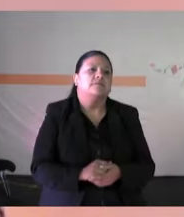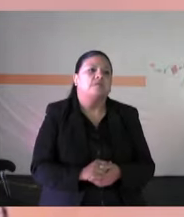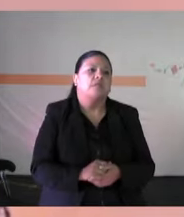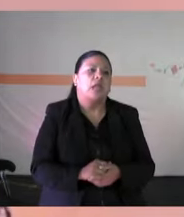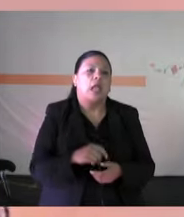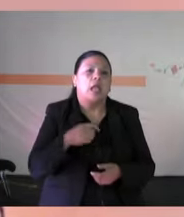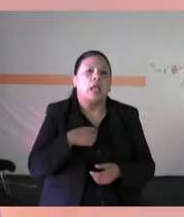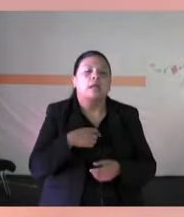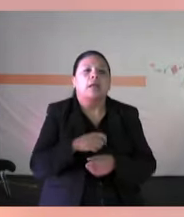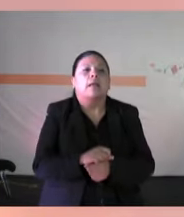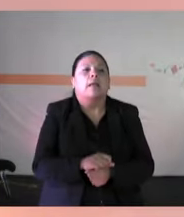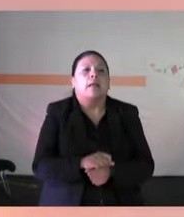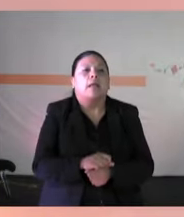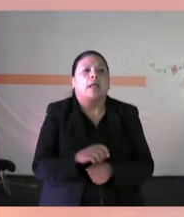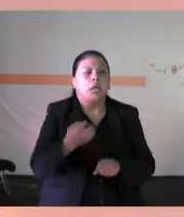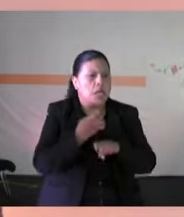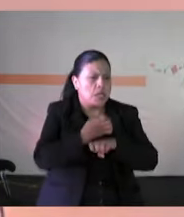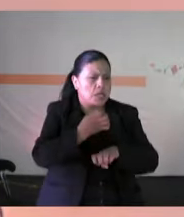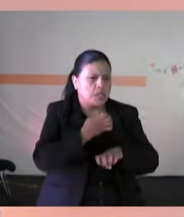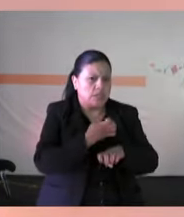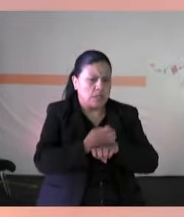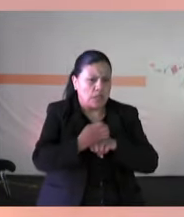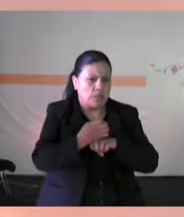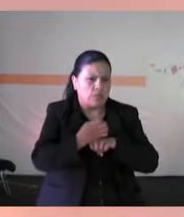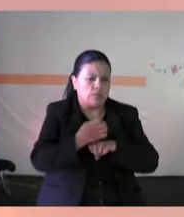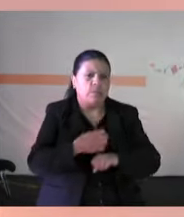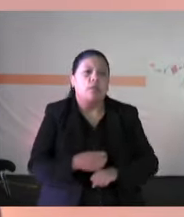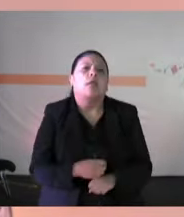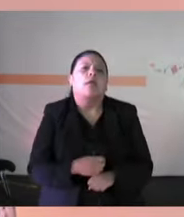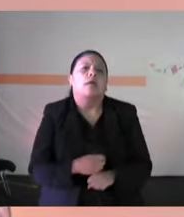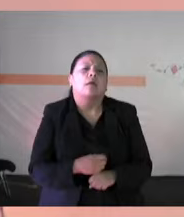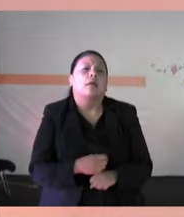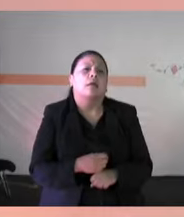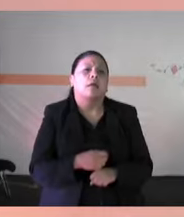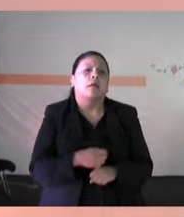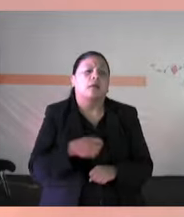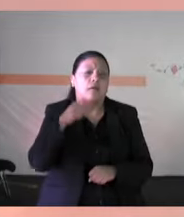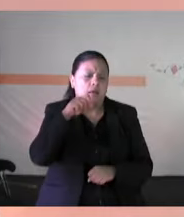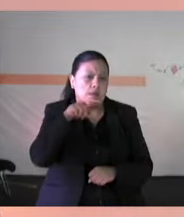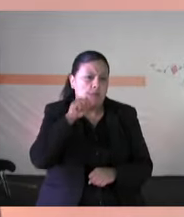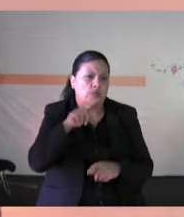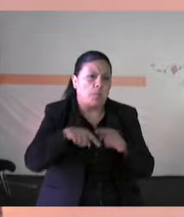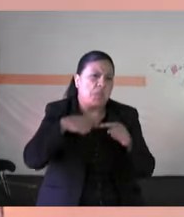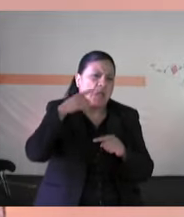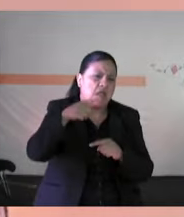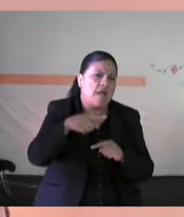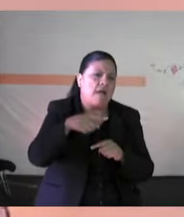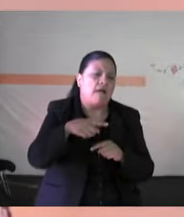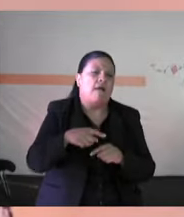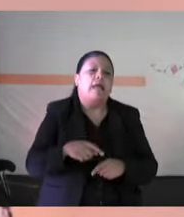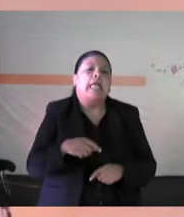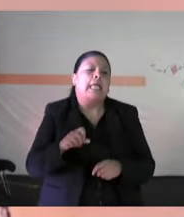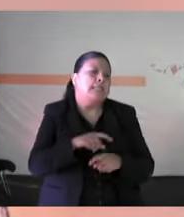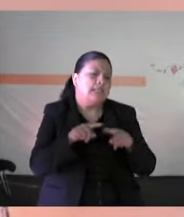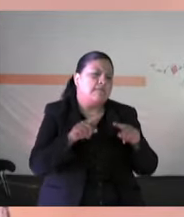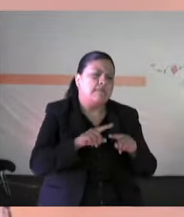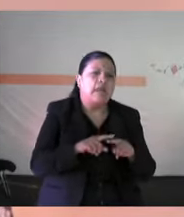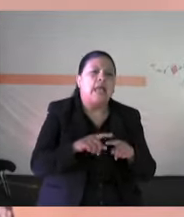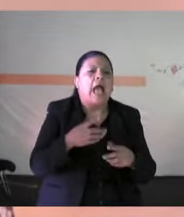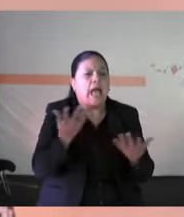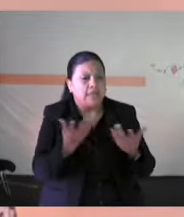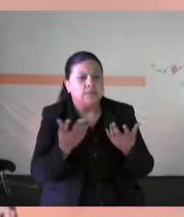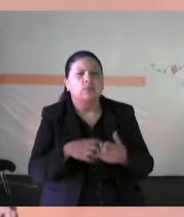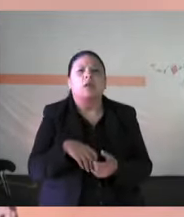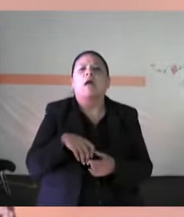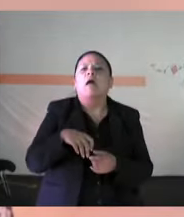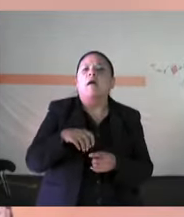en Jalisco justamente, porque la Feria del Libro de Guadalajara tiene un programa que es para llevar a autores y autoras y autores